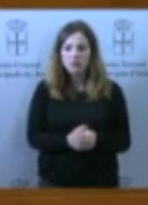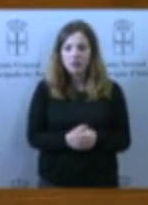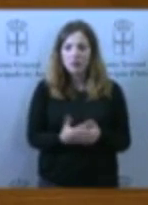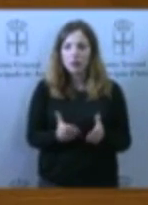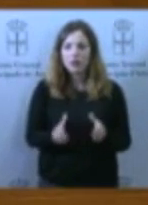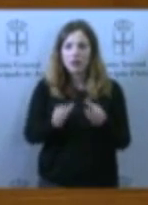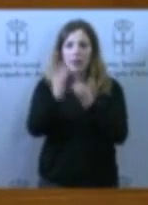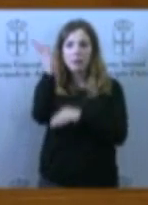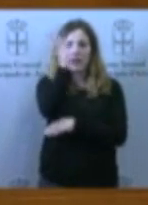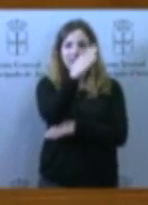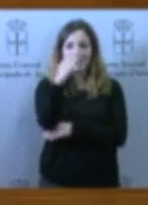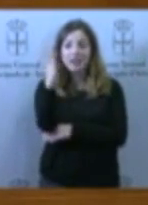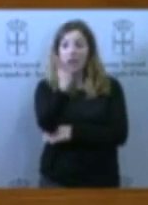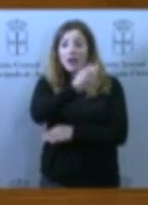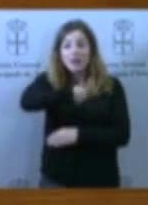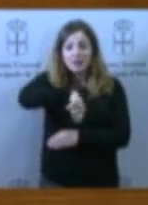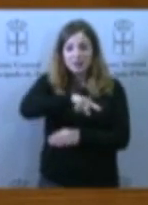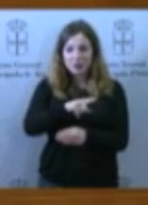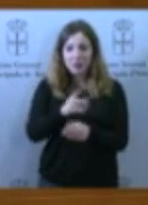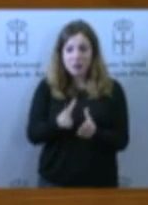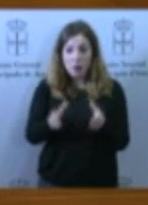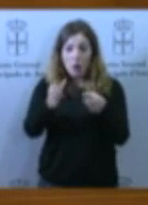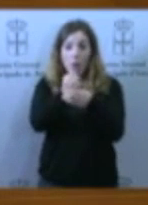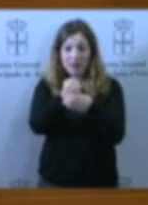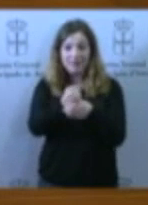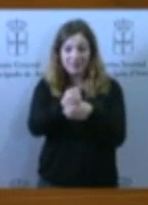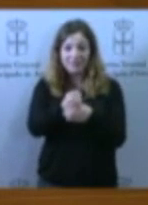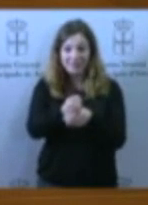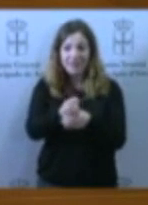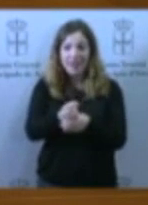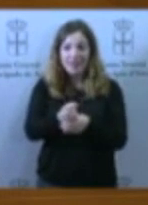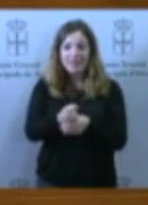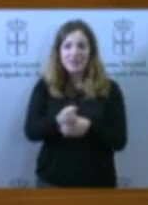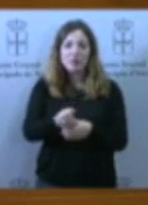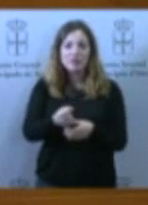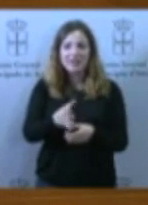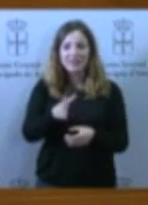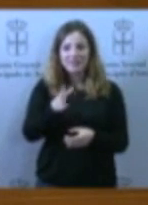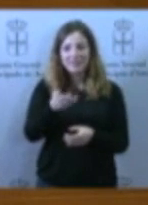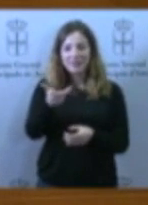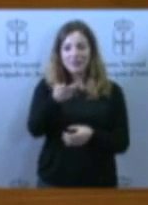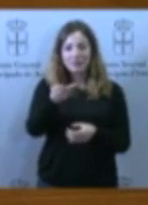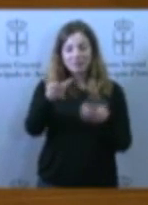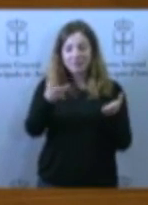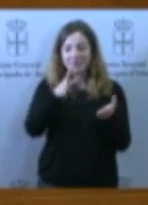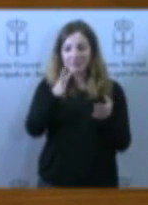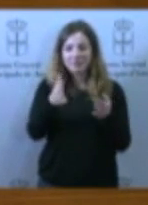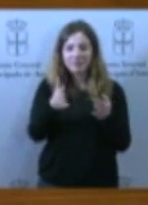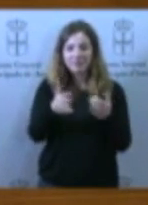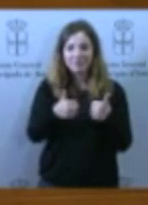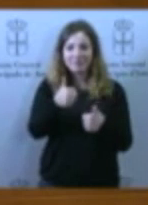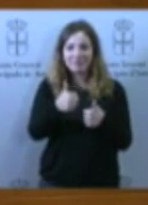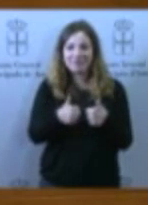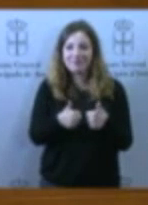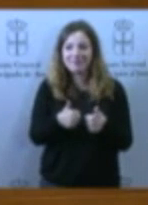Entonces, nosotros creemos que sí, que necesitamos reclamar fuertemente a Puertos del Estado que se